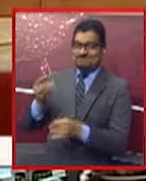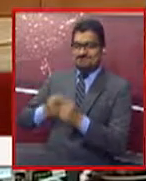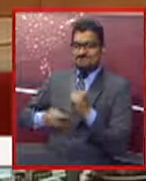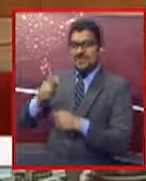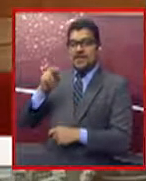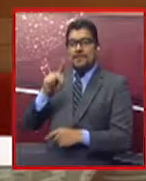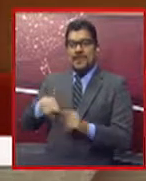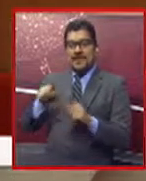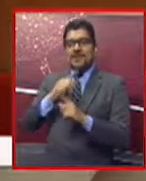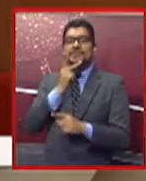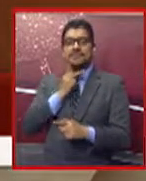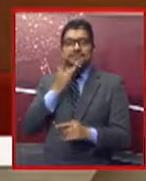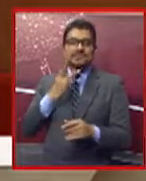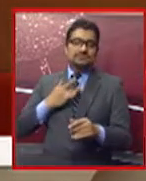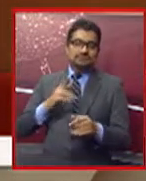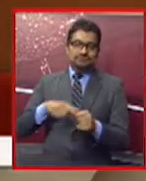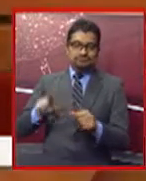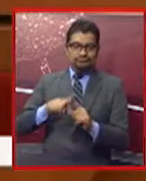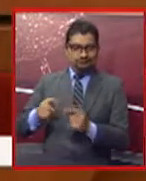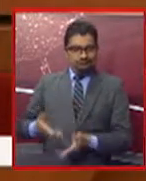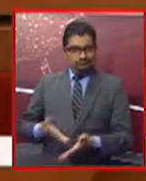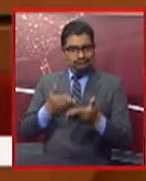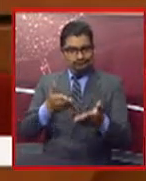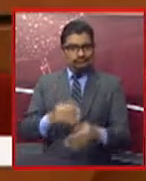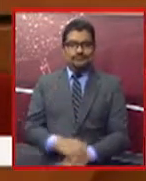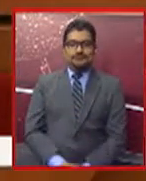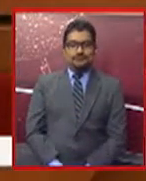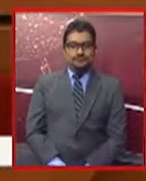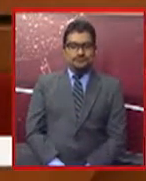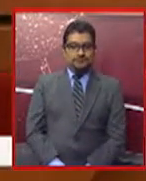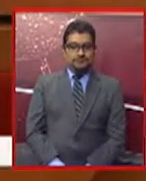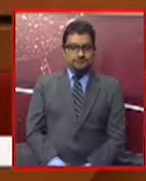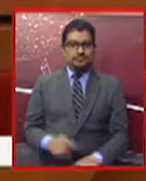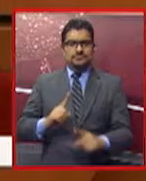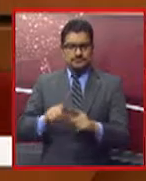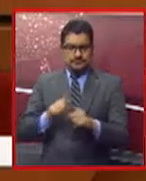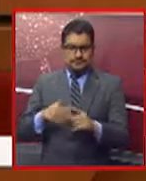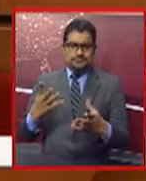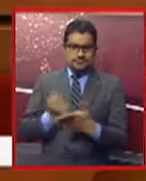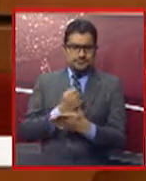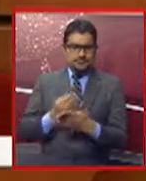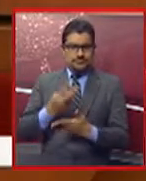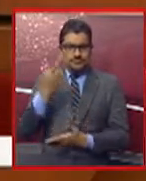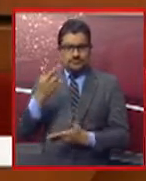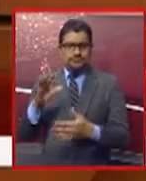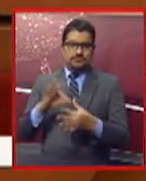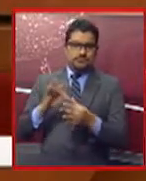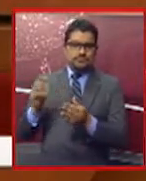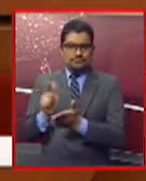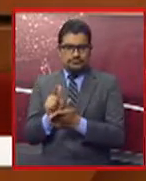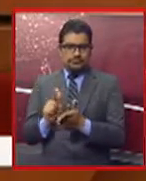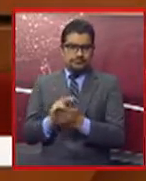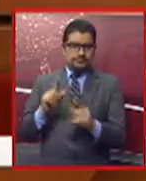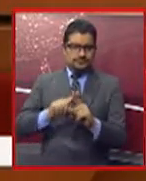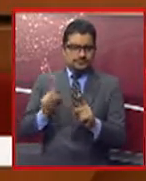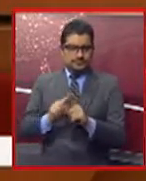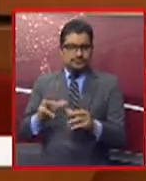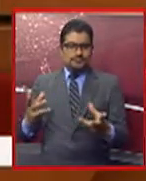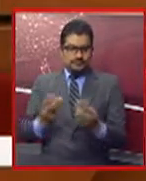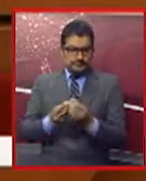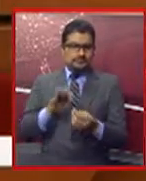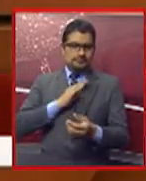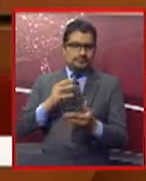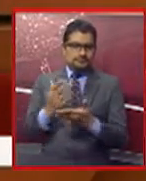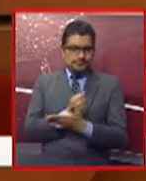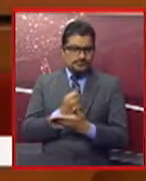de hidrocarburos. Son los contratistas ganadores de las primeras 2 licitaciones quienes podrían recuperar